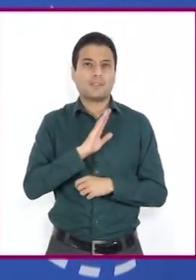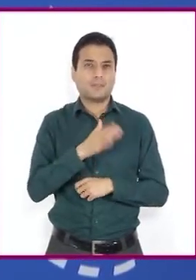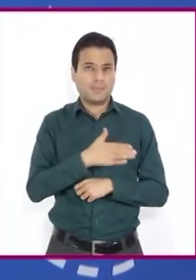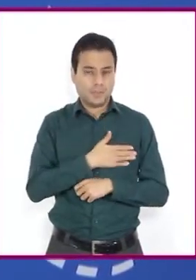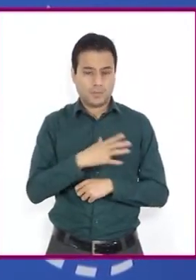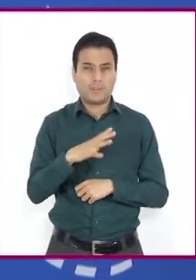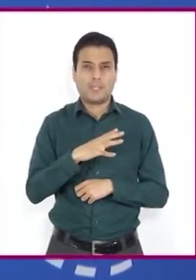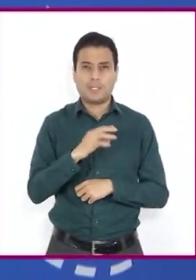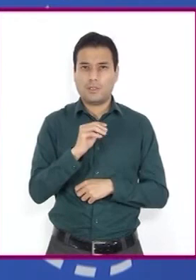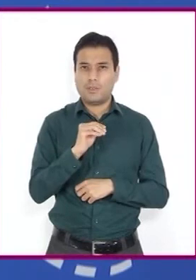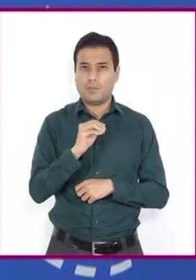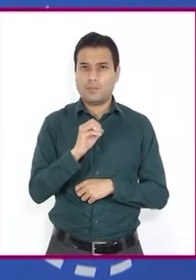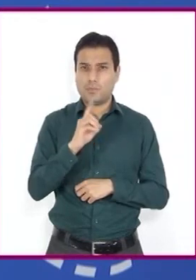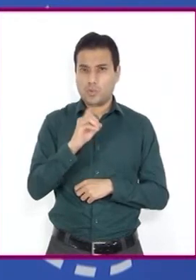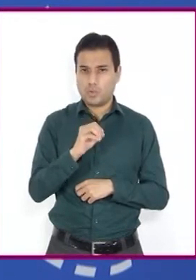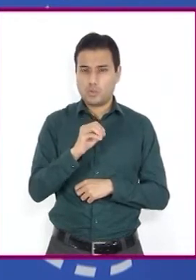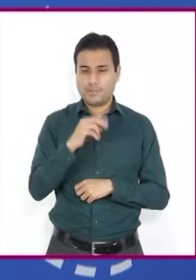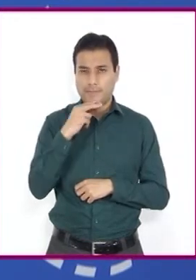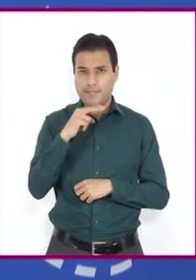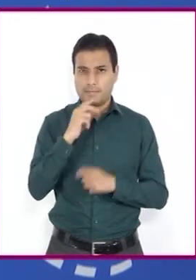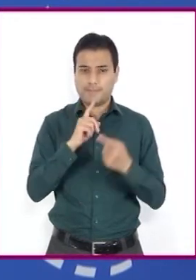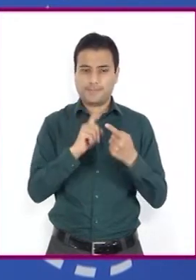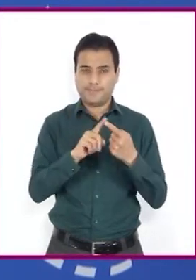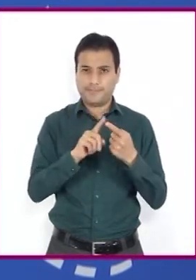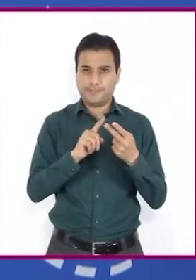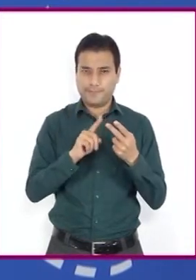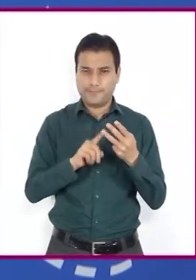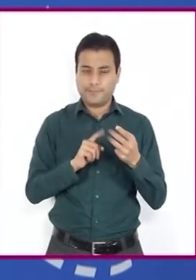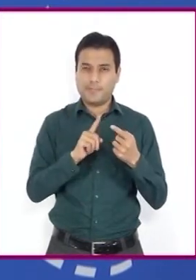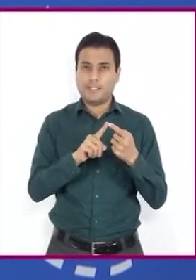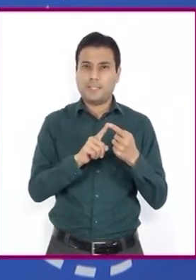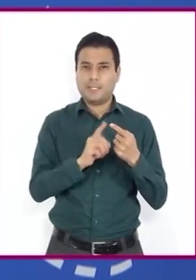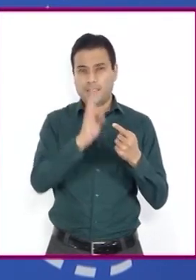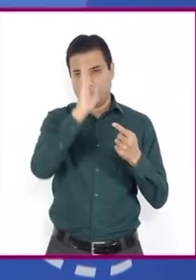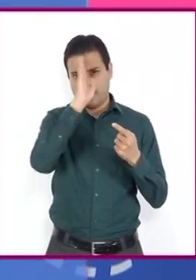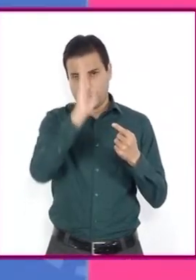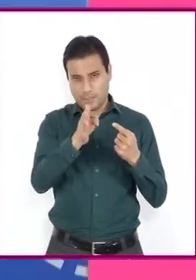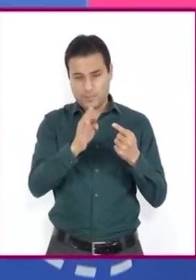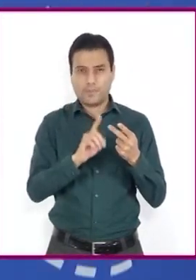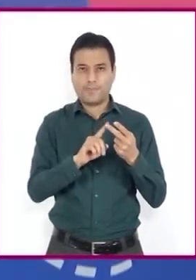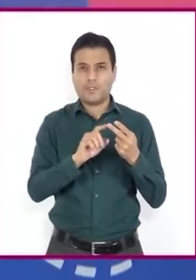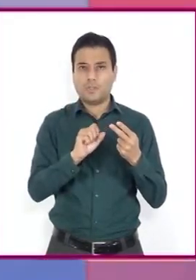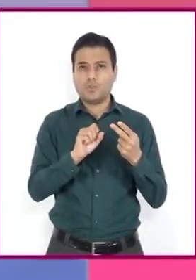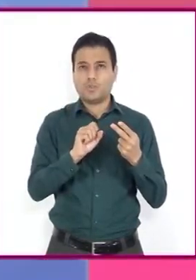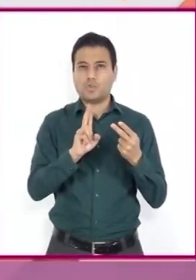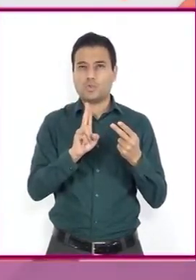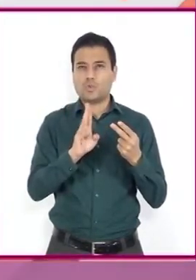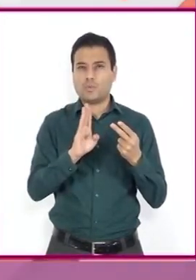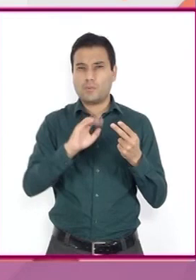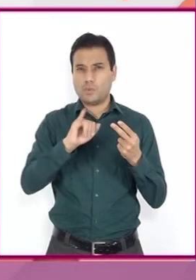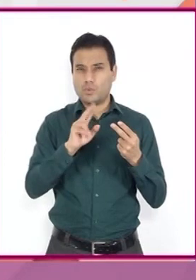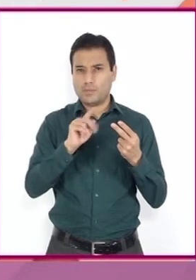verbales: indicativo, subjuntivo e imperativo. Pongan atención.